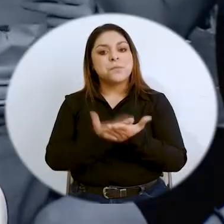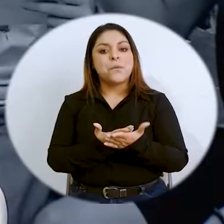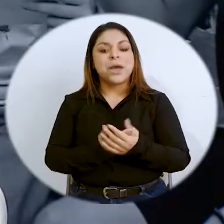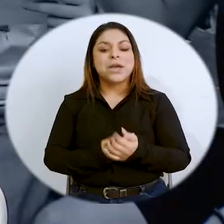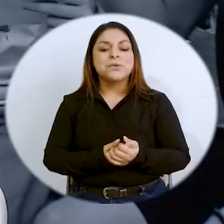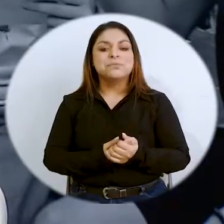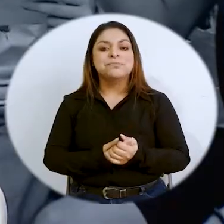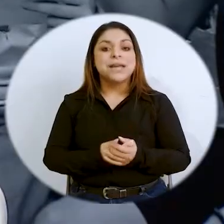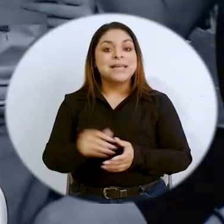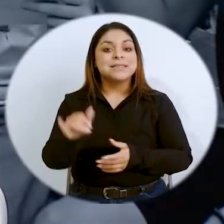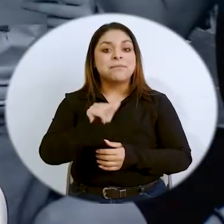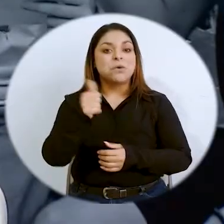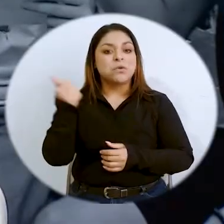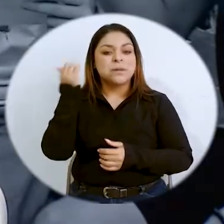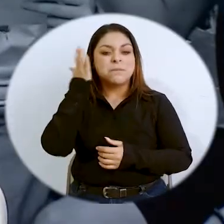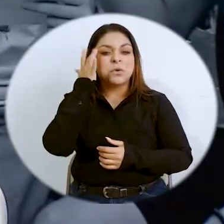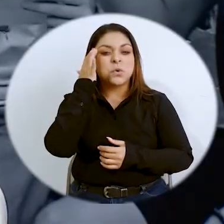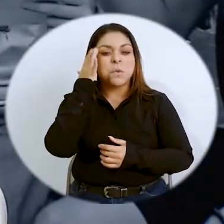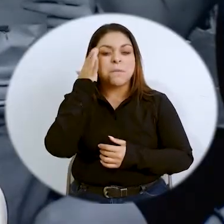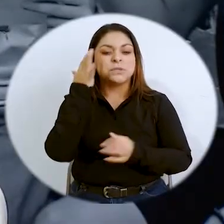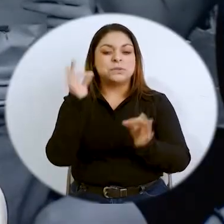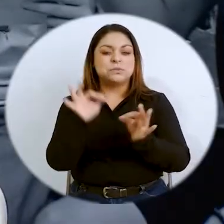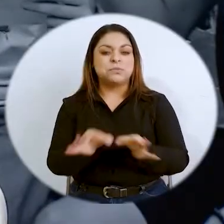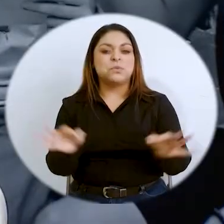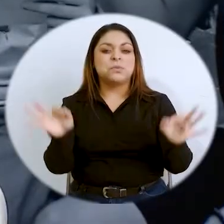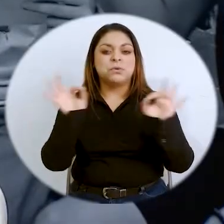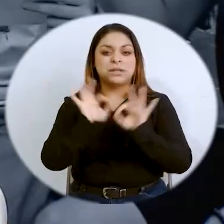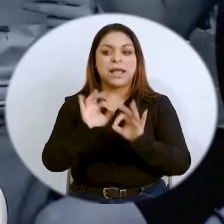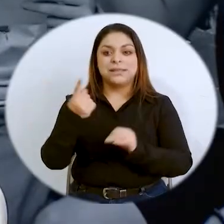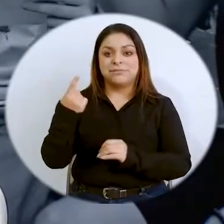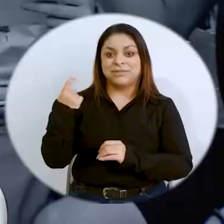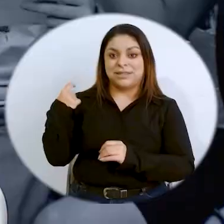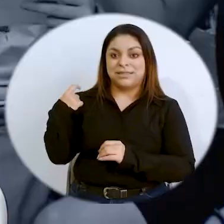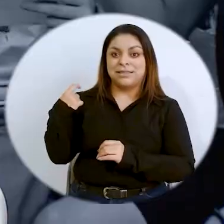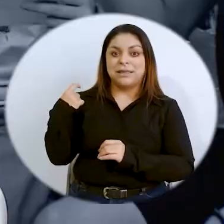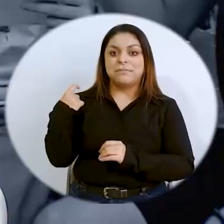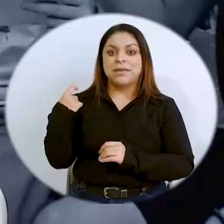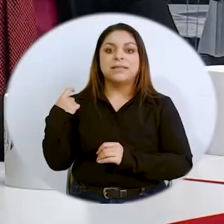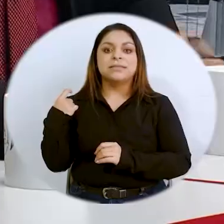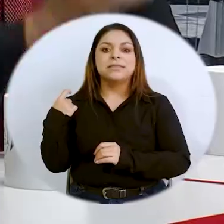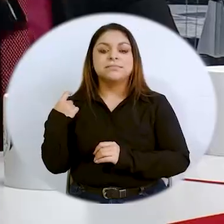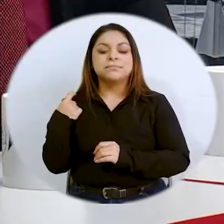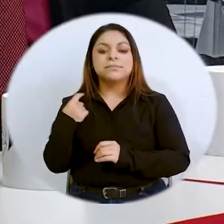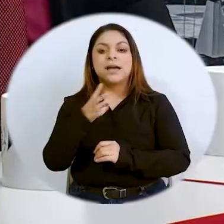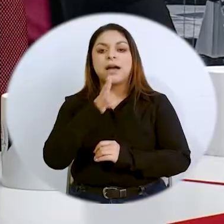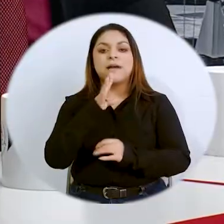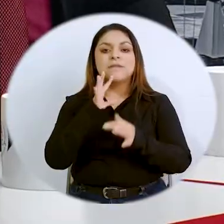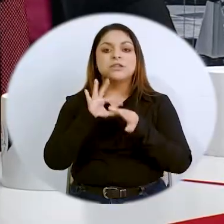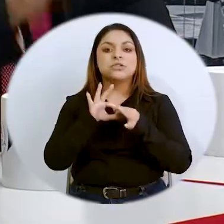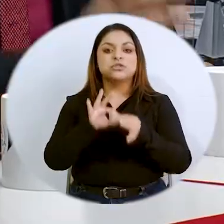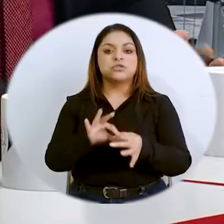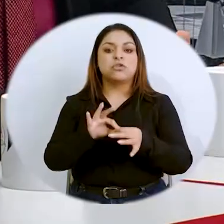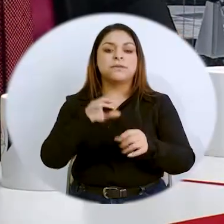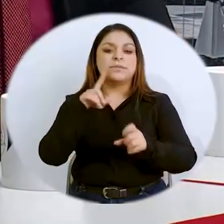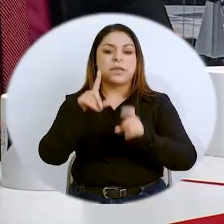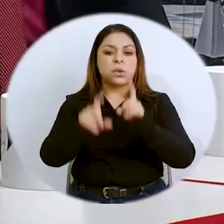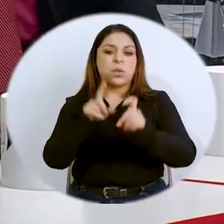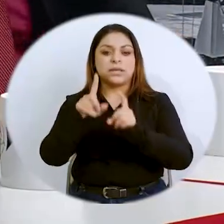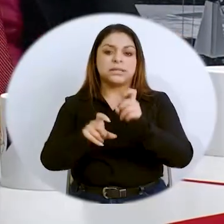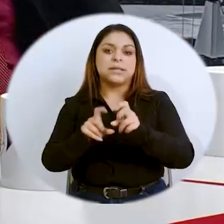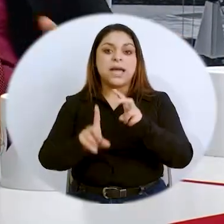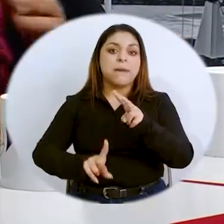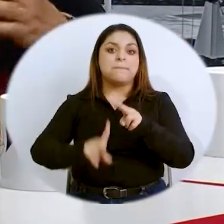campaña electoral, pero es que viene siendo una preocupación latente y, bueno, recientemente todavía como que reapunto. En